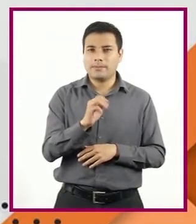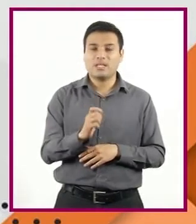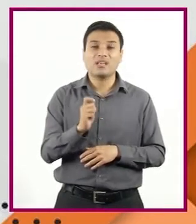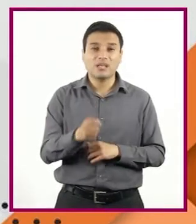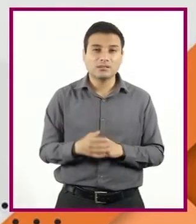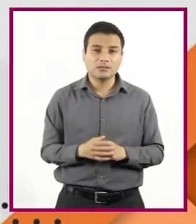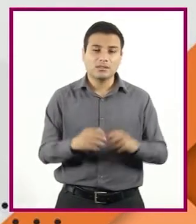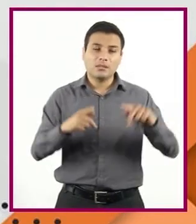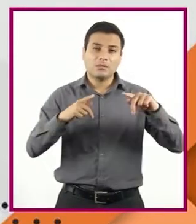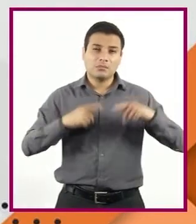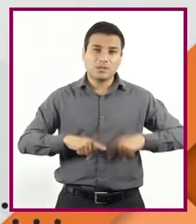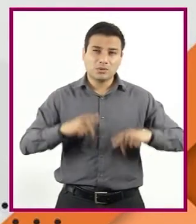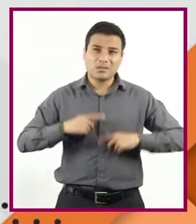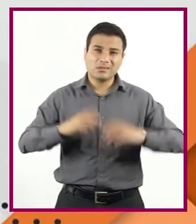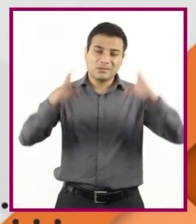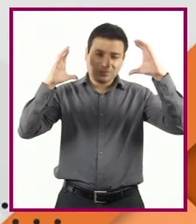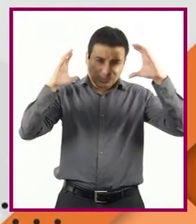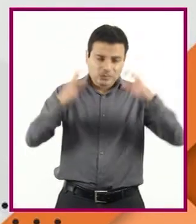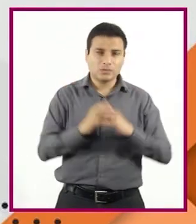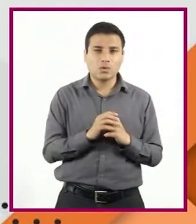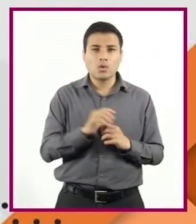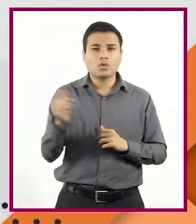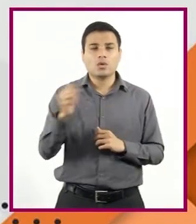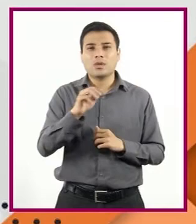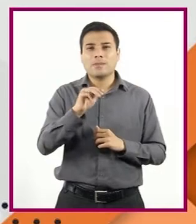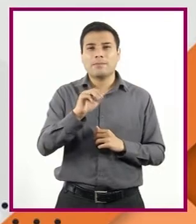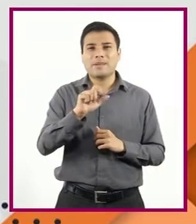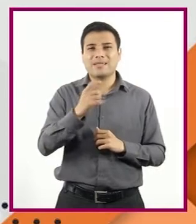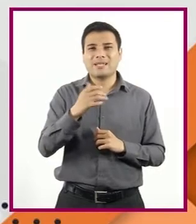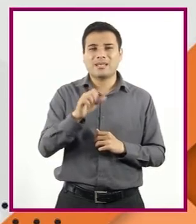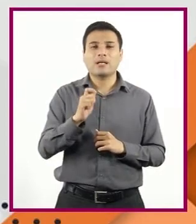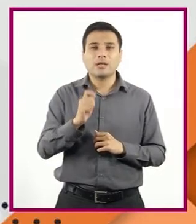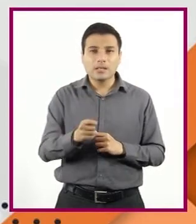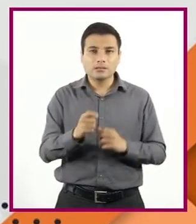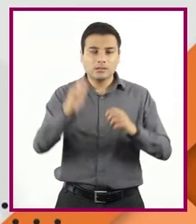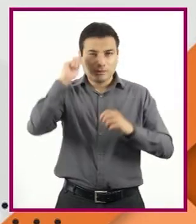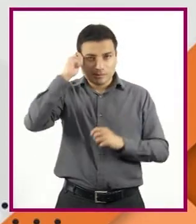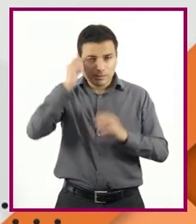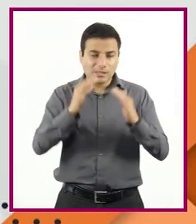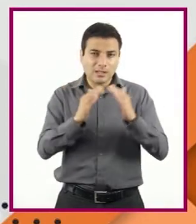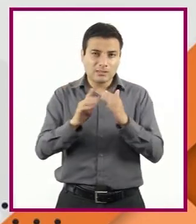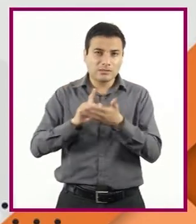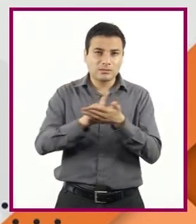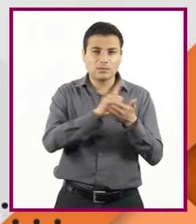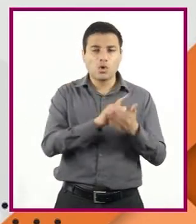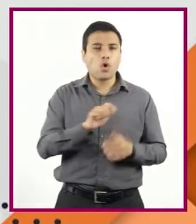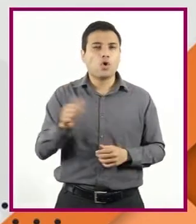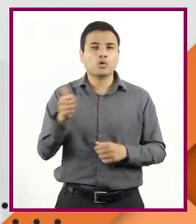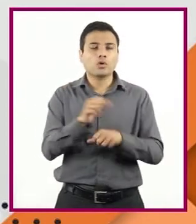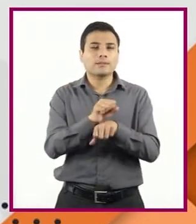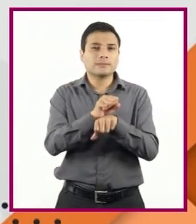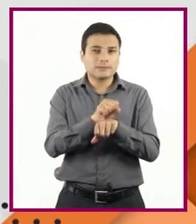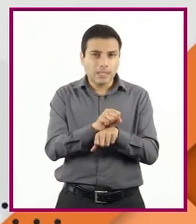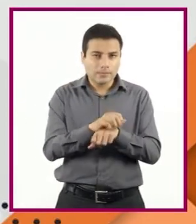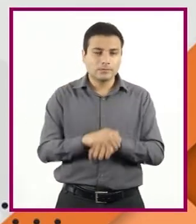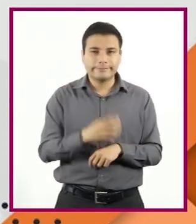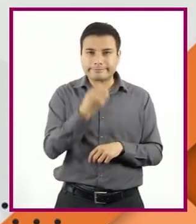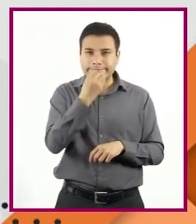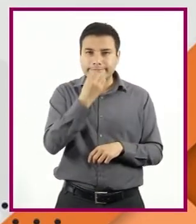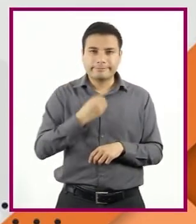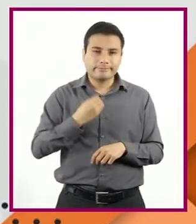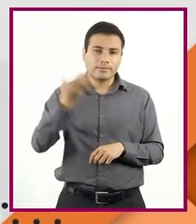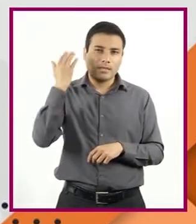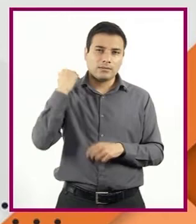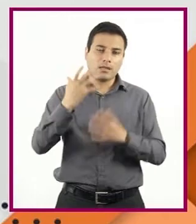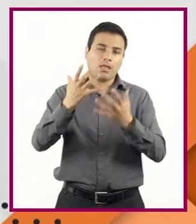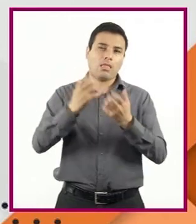los mayeques, que eran servidores domésticos, y los tlacotin, una suerte de esclavos por deudas o por haber sido apresados